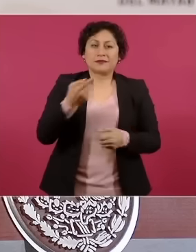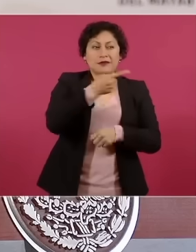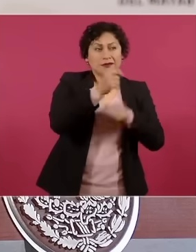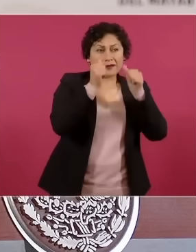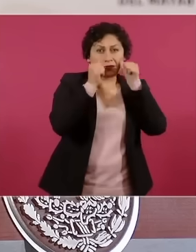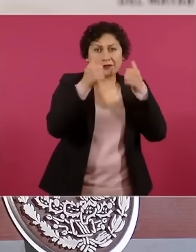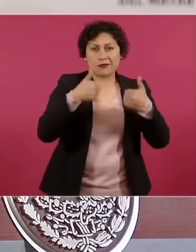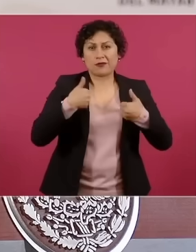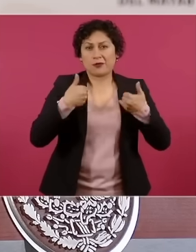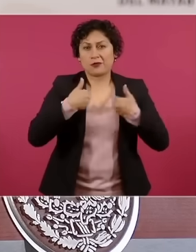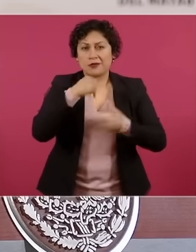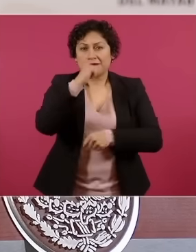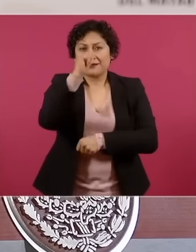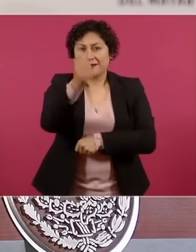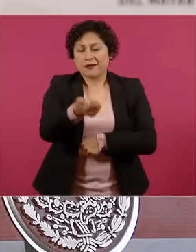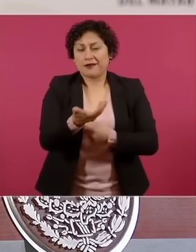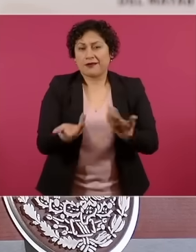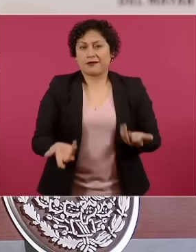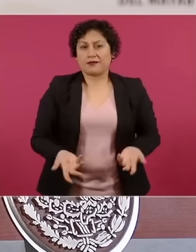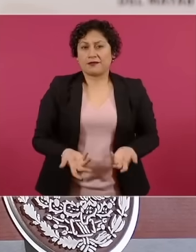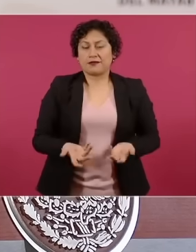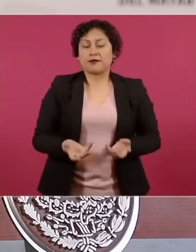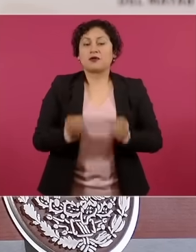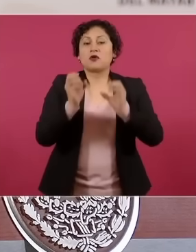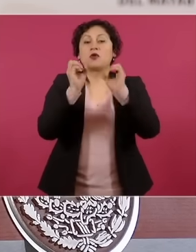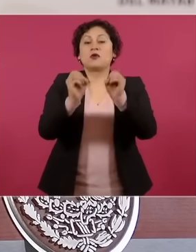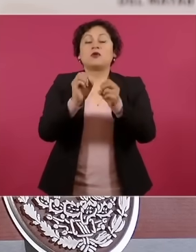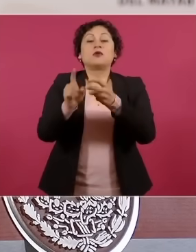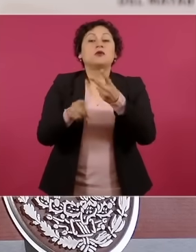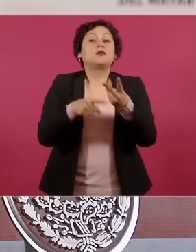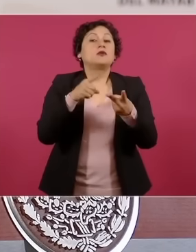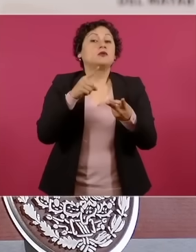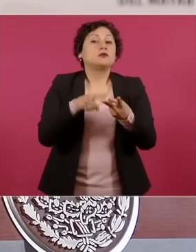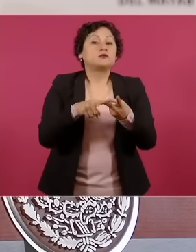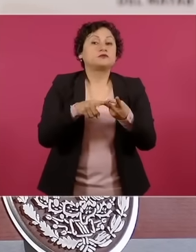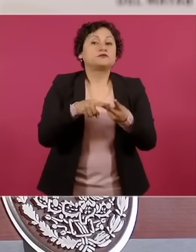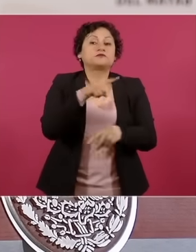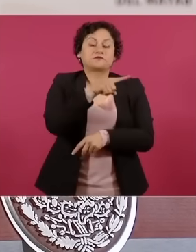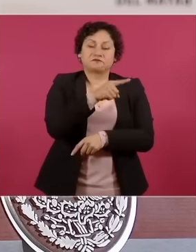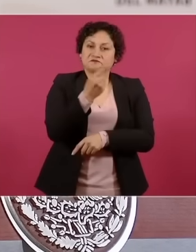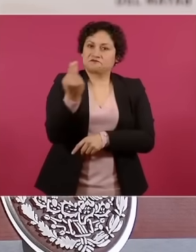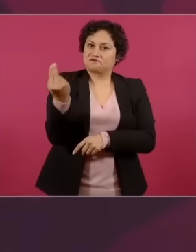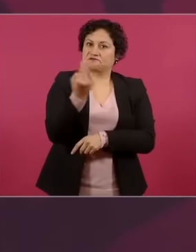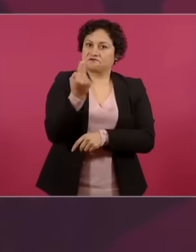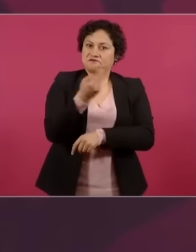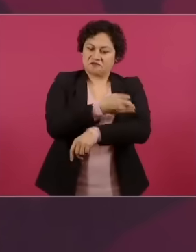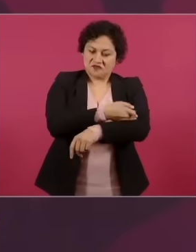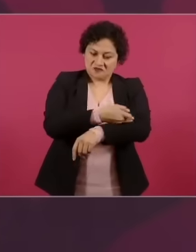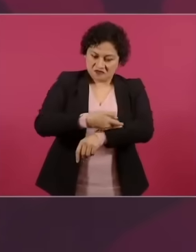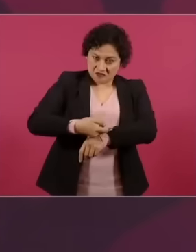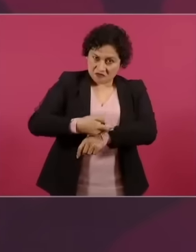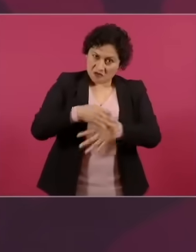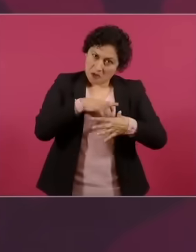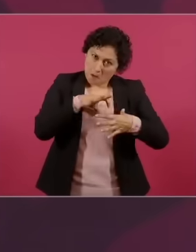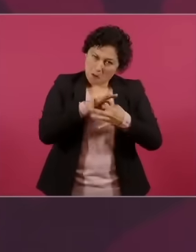procurando que se evite la desintegración en las